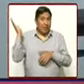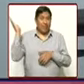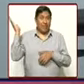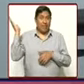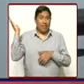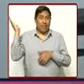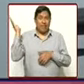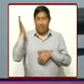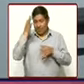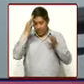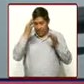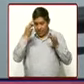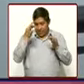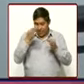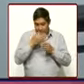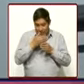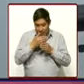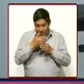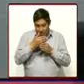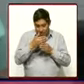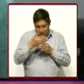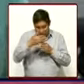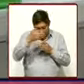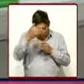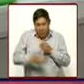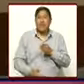está concretando, se está materializando.